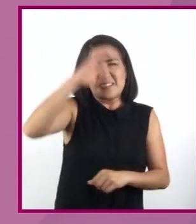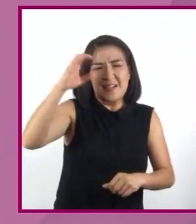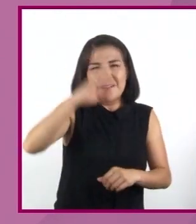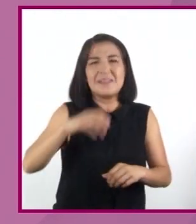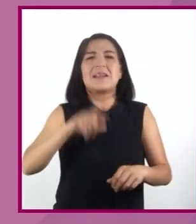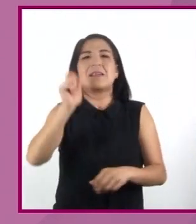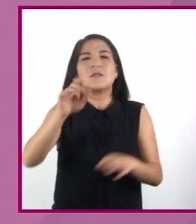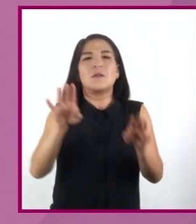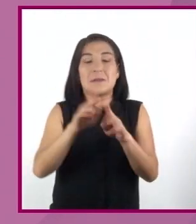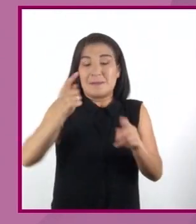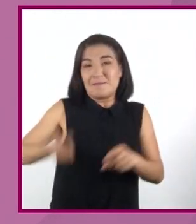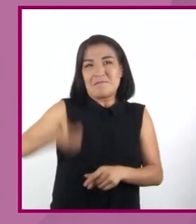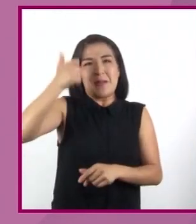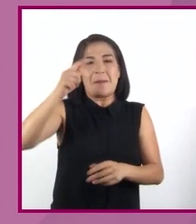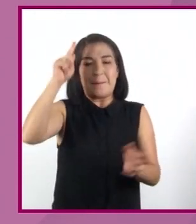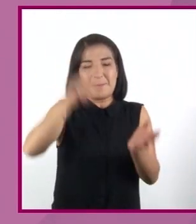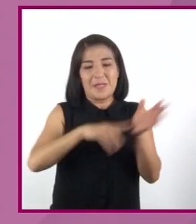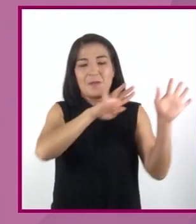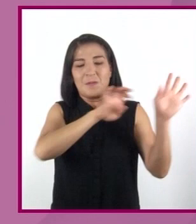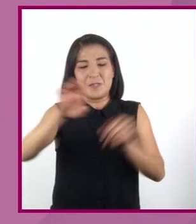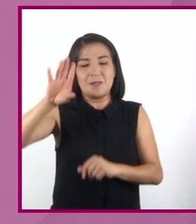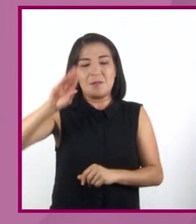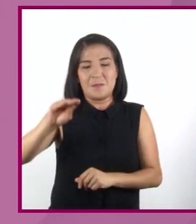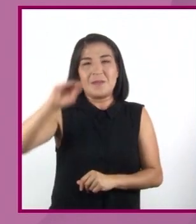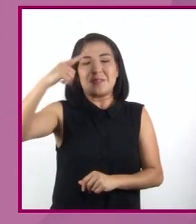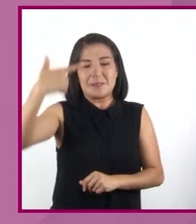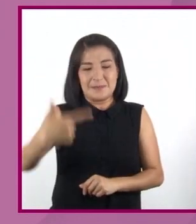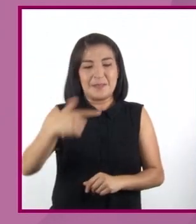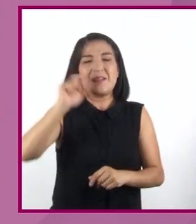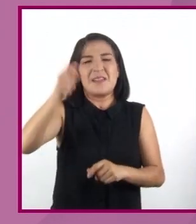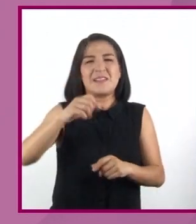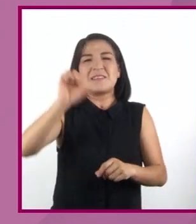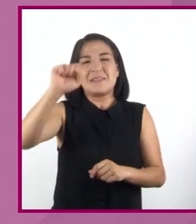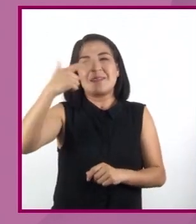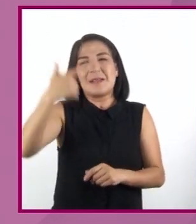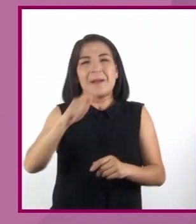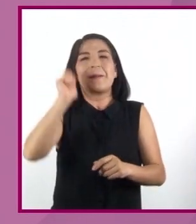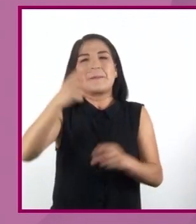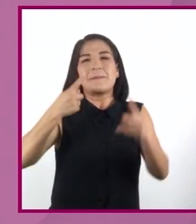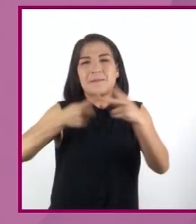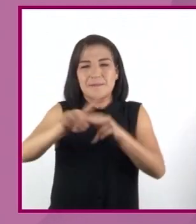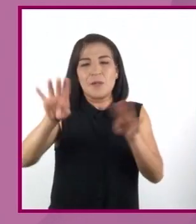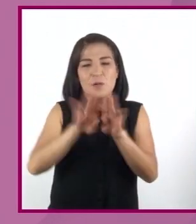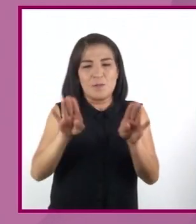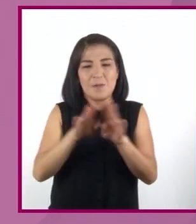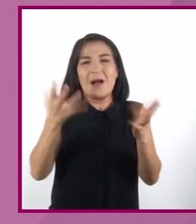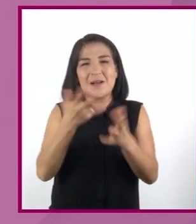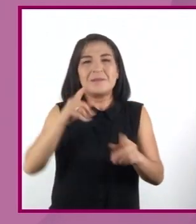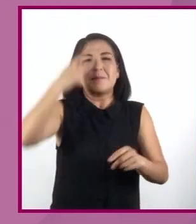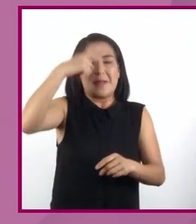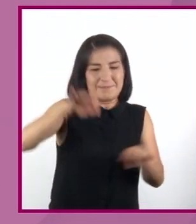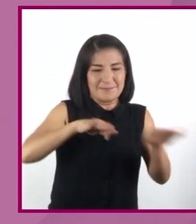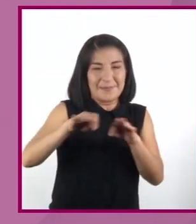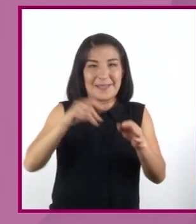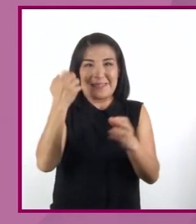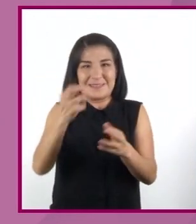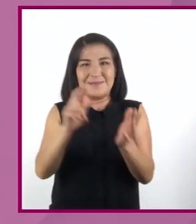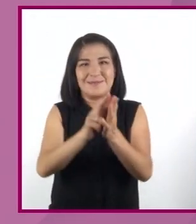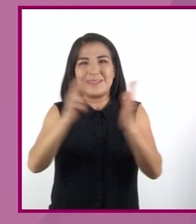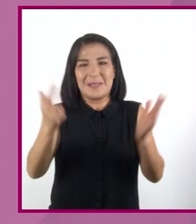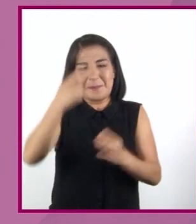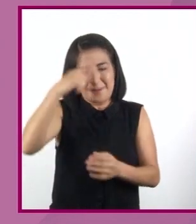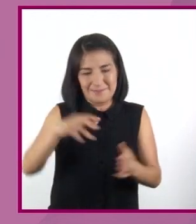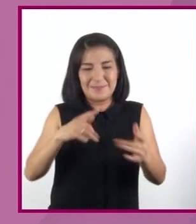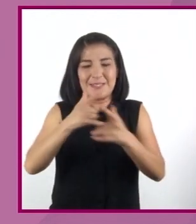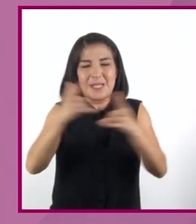en 1926 por el escritor Hugo Hertzbach, quien lo utilizó en la portada de la famosa revista